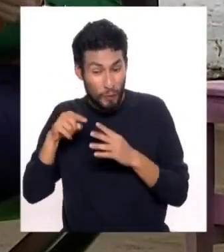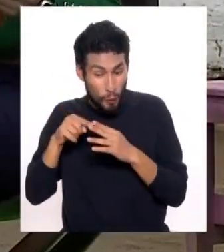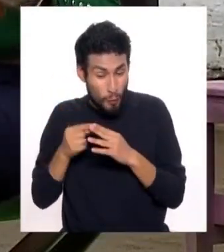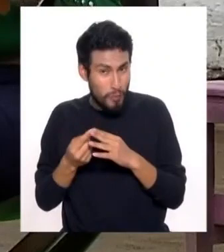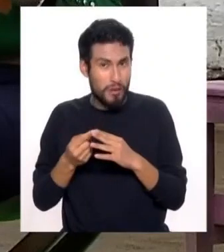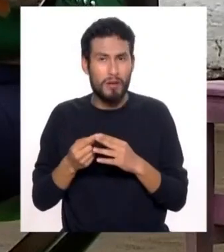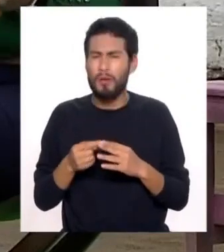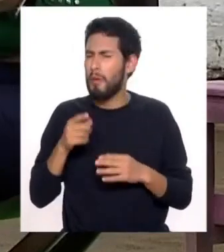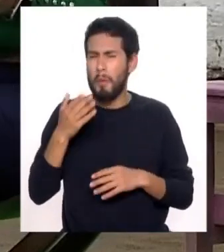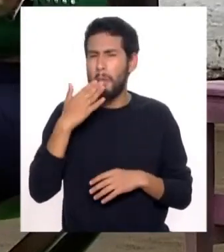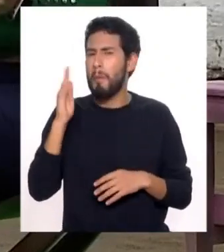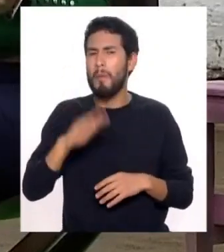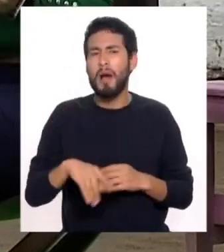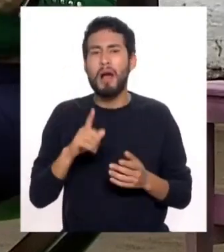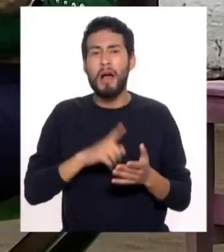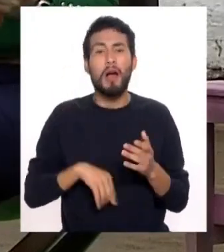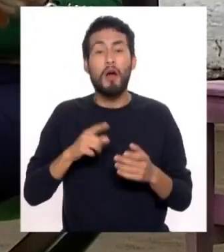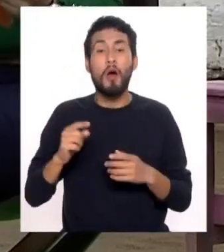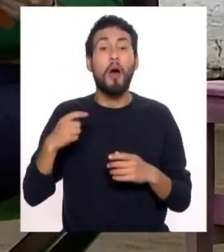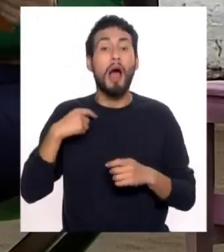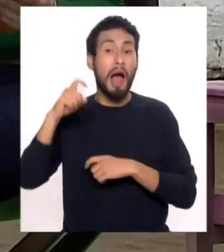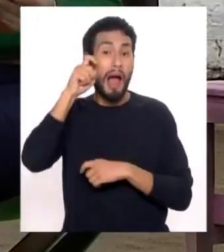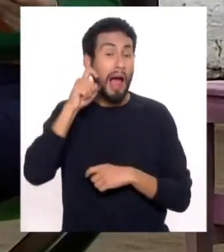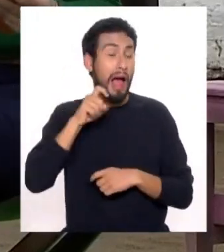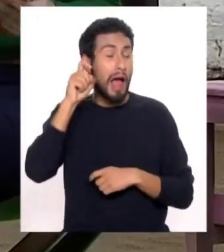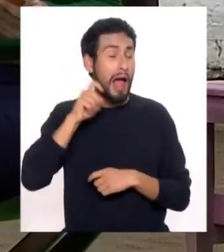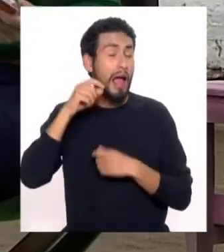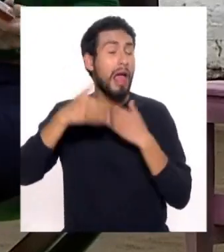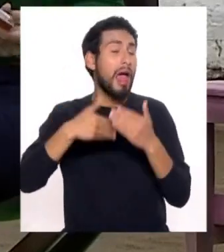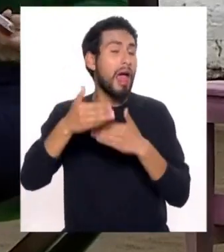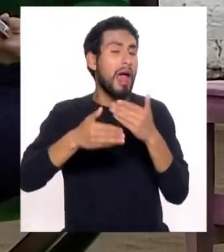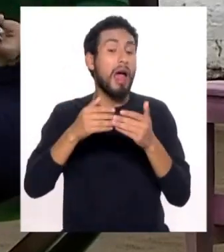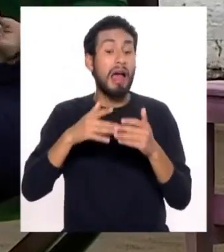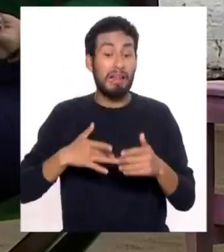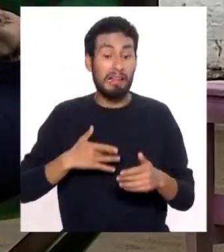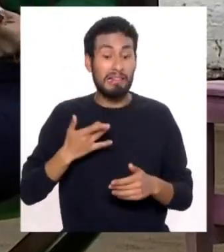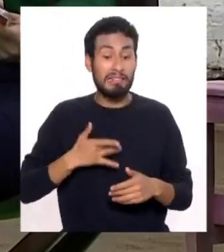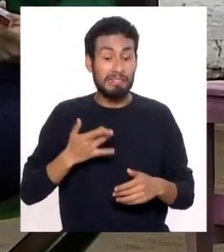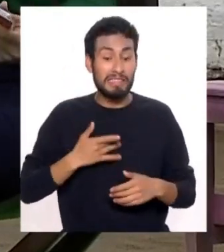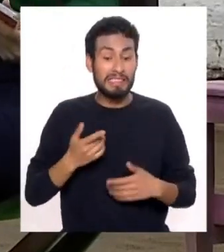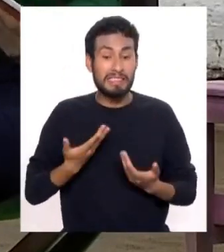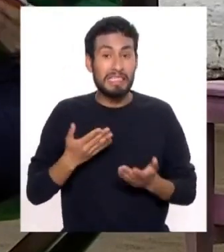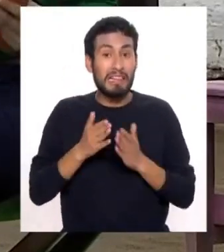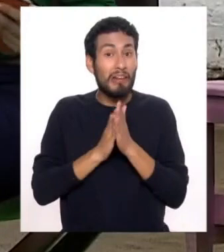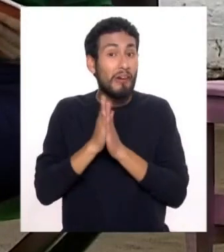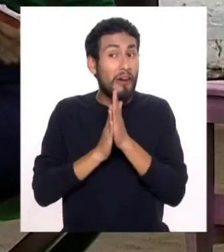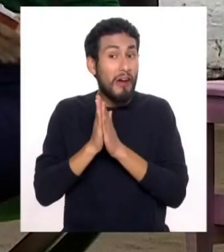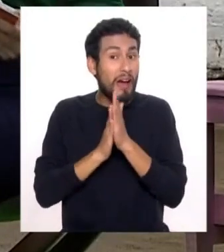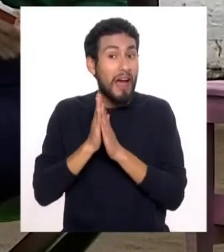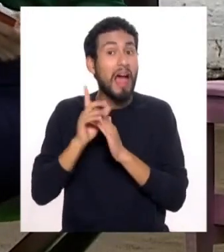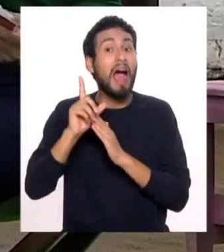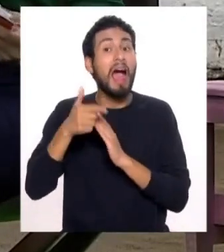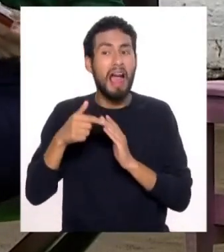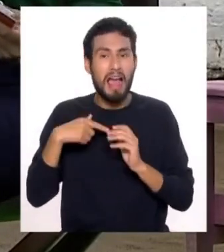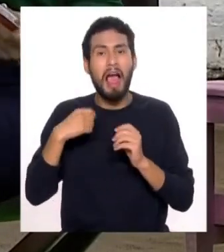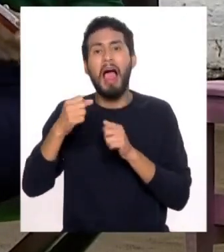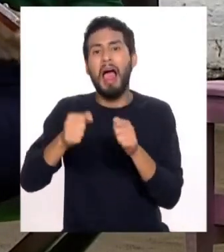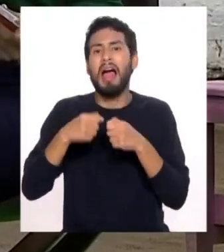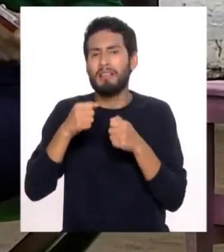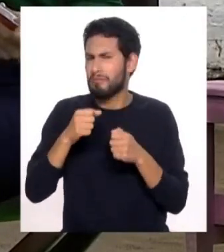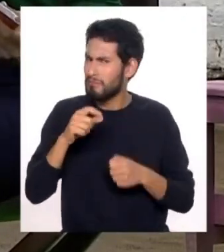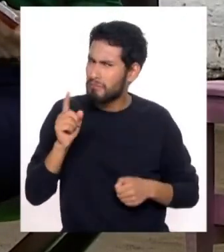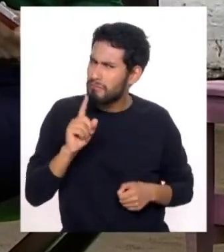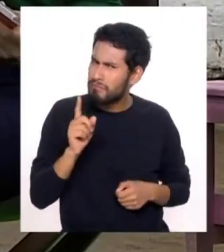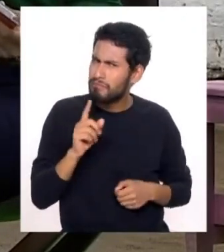una mala costumbre que la gente se lo coloque ya iniciado el acto sexual cuando ya el contacto se dio. Y con ese método de barrera estamos evitando